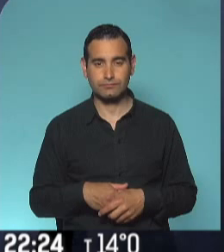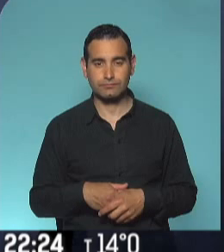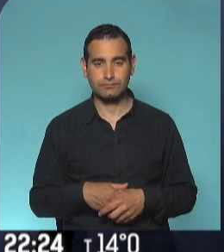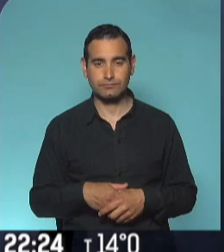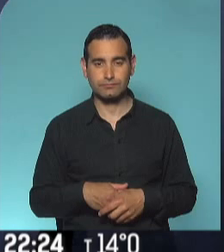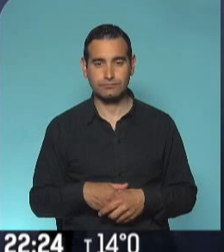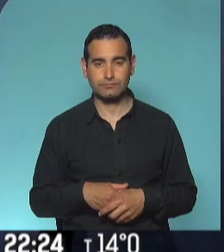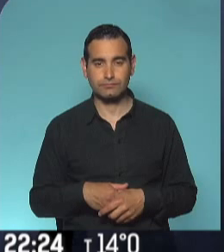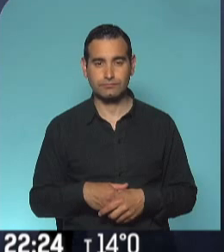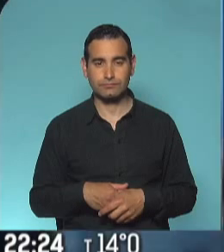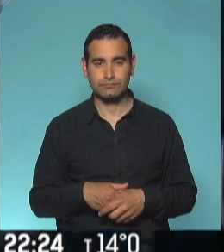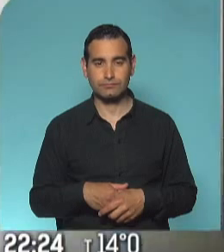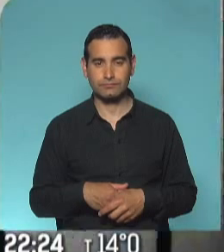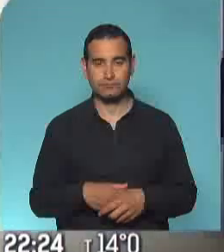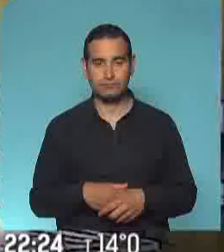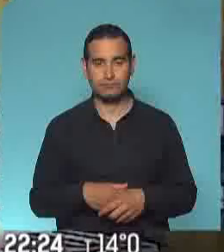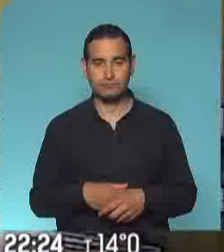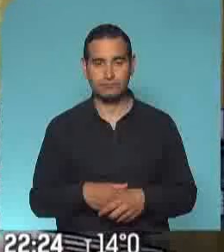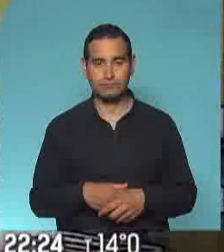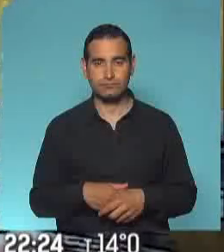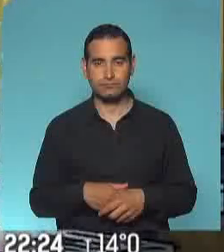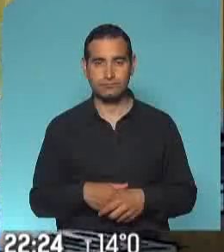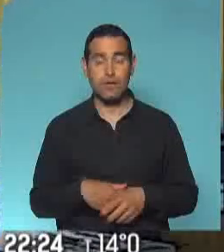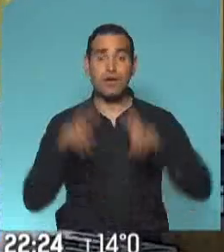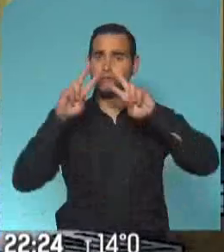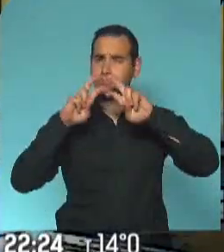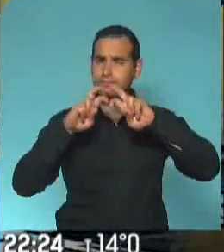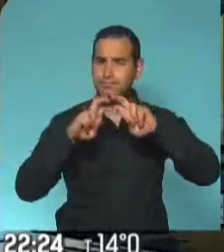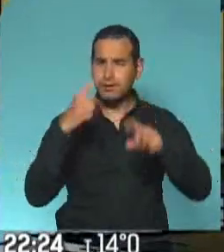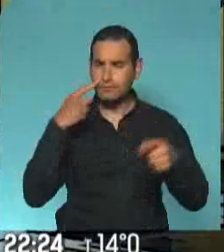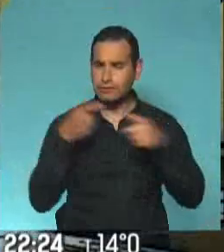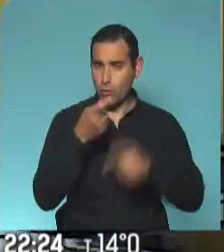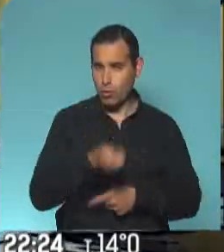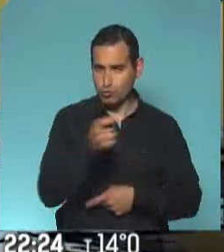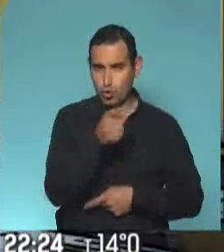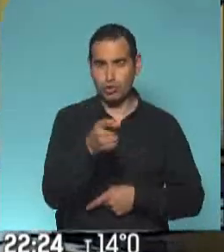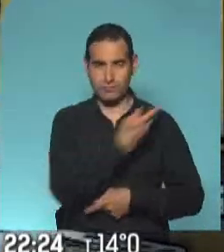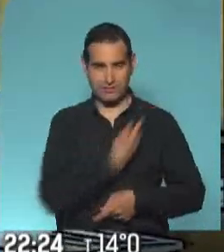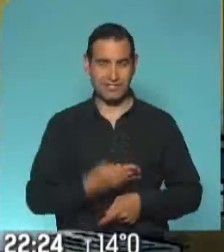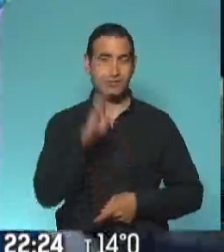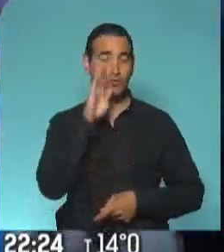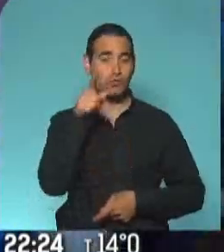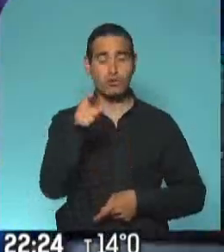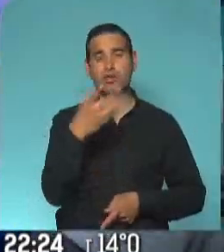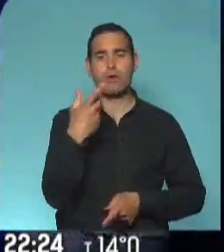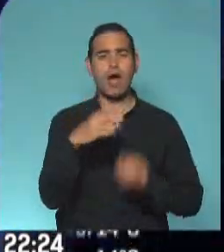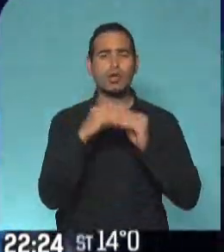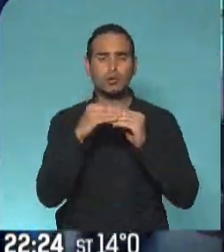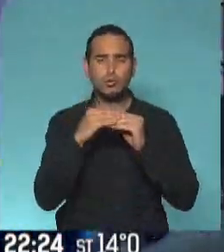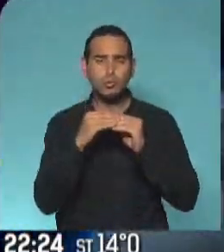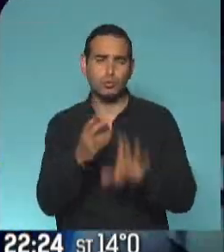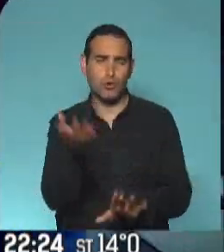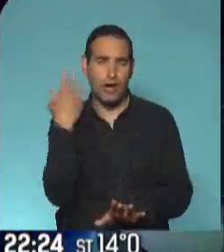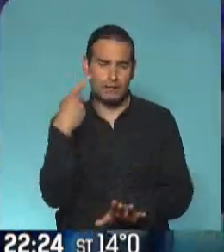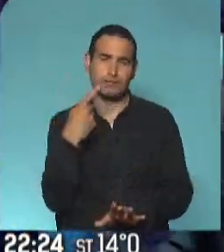into Biden and his son Hunter. La investigación que busca llevar a juicio político al presidente de los Estados Unidos por el escándalo desatado a